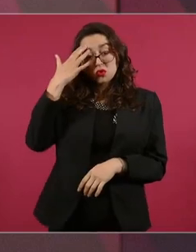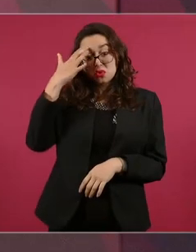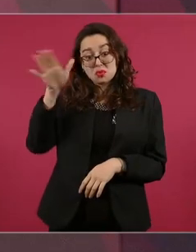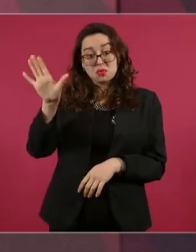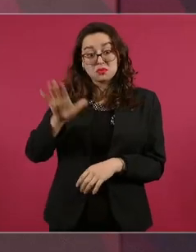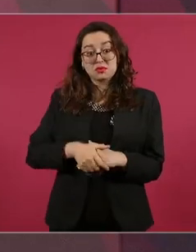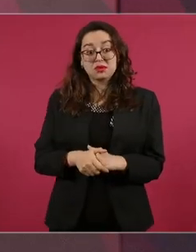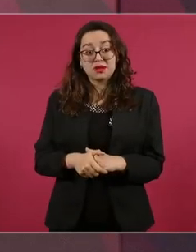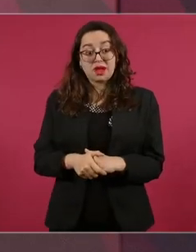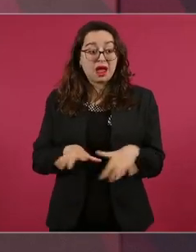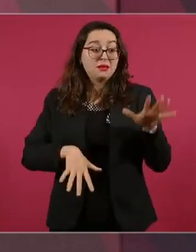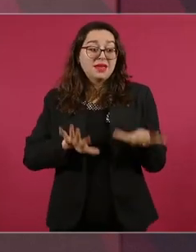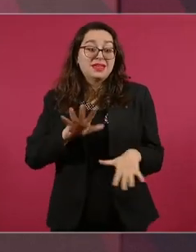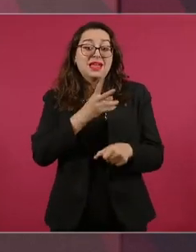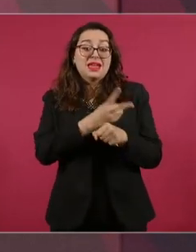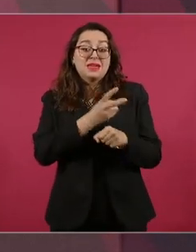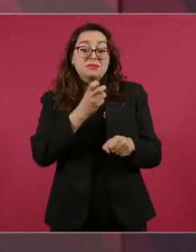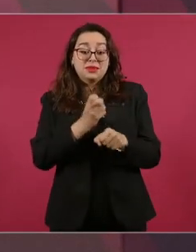Epigmenio